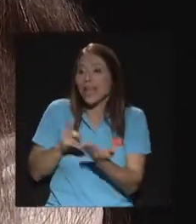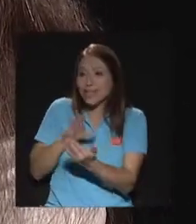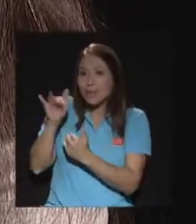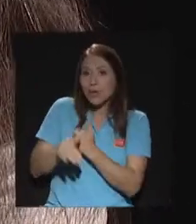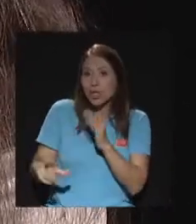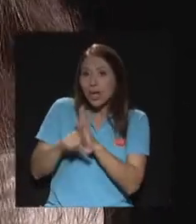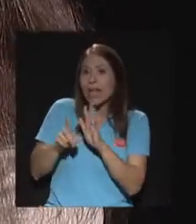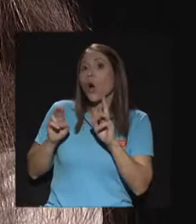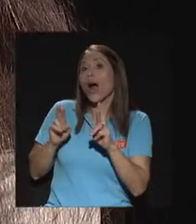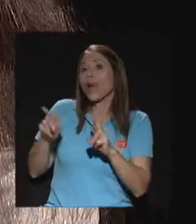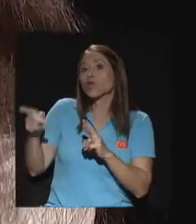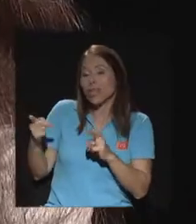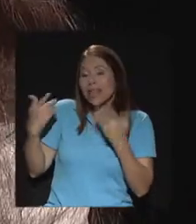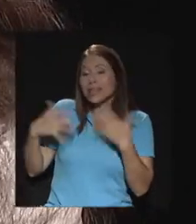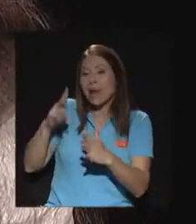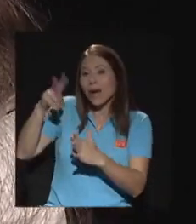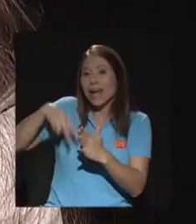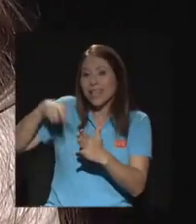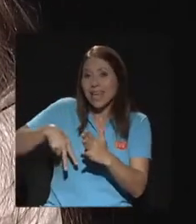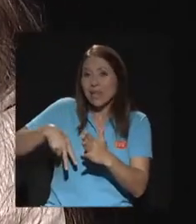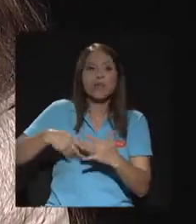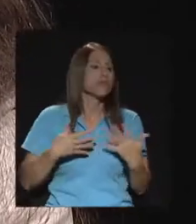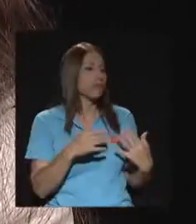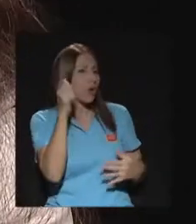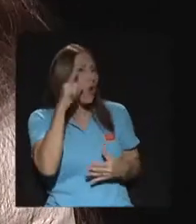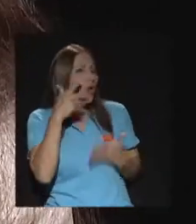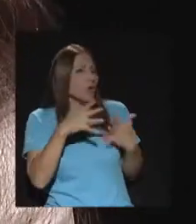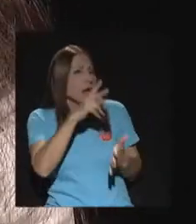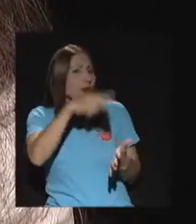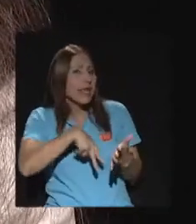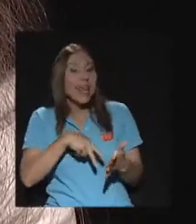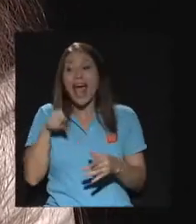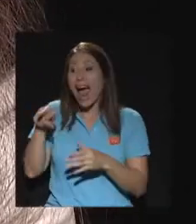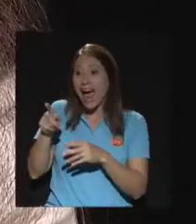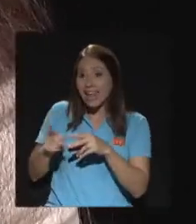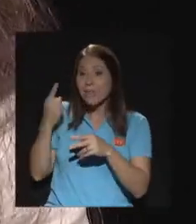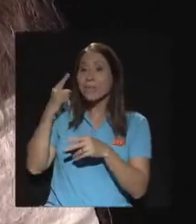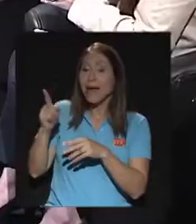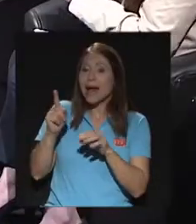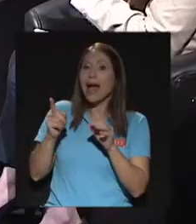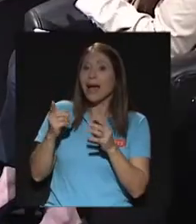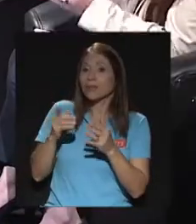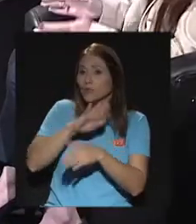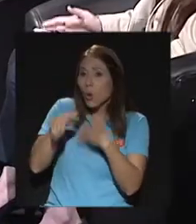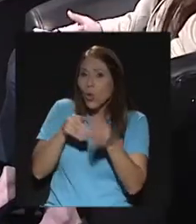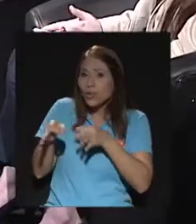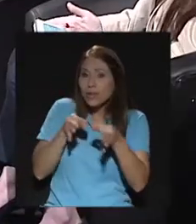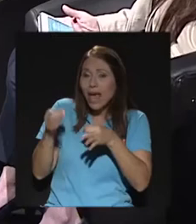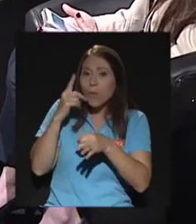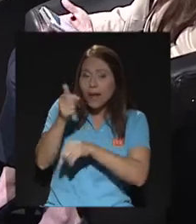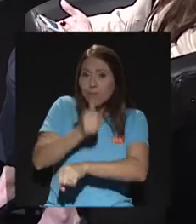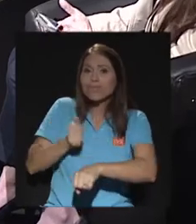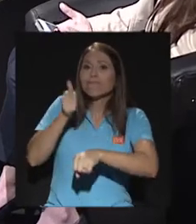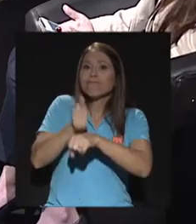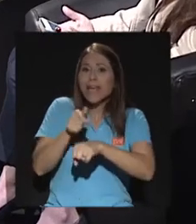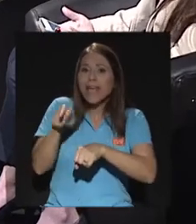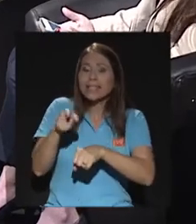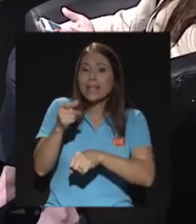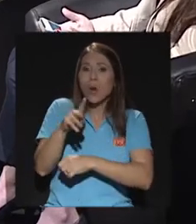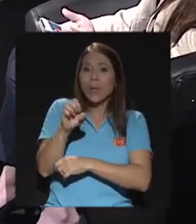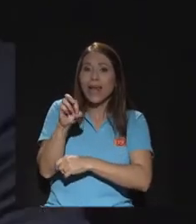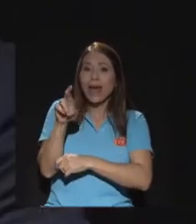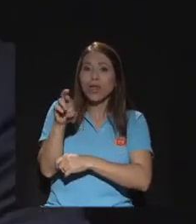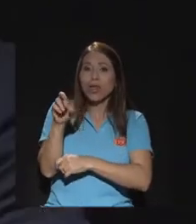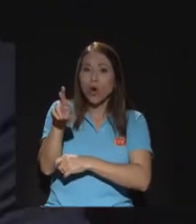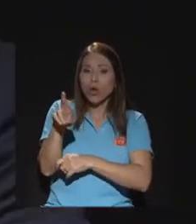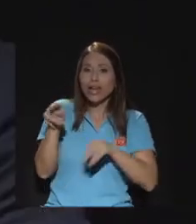viene recursos económicos para montar ese operador neutro estatal. Andrea, regresamos en unos